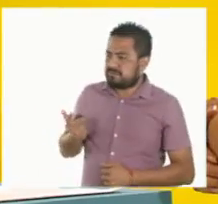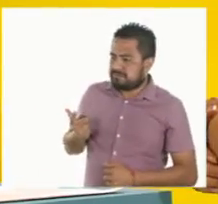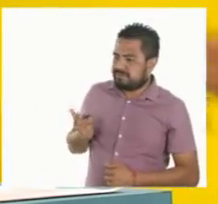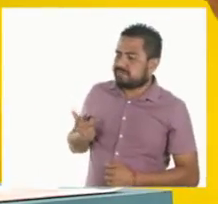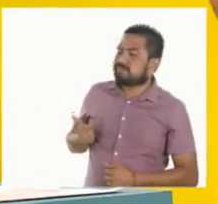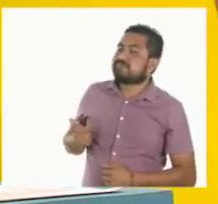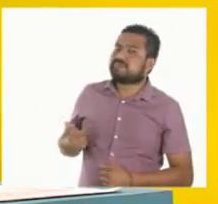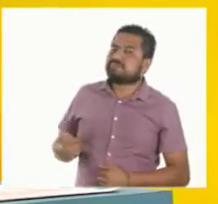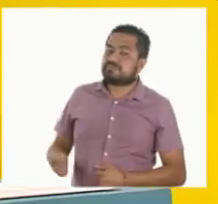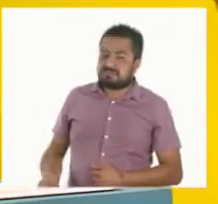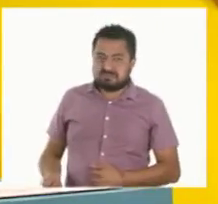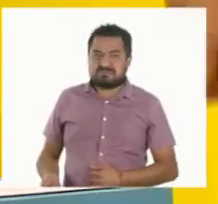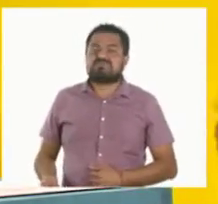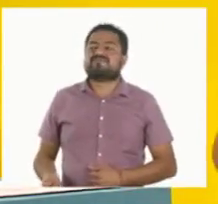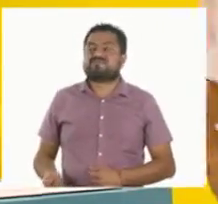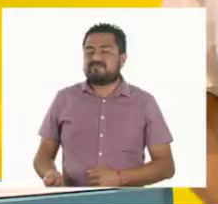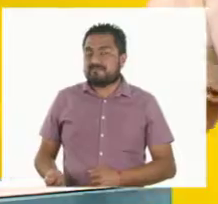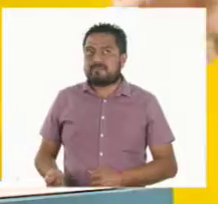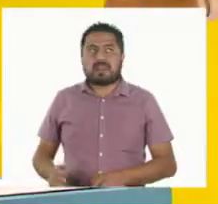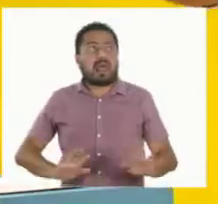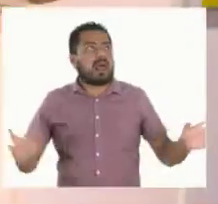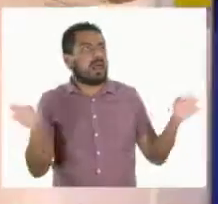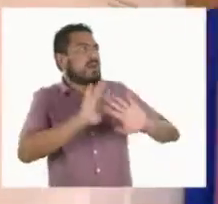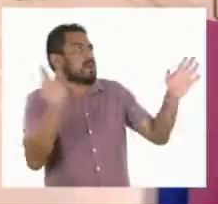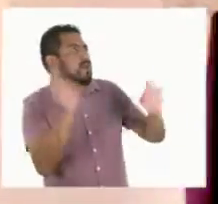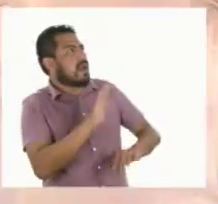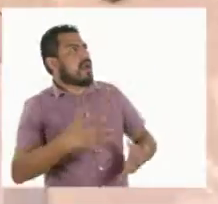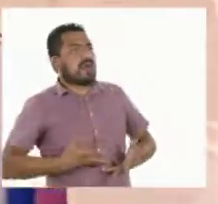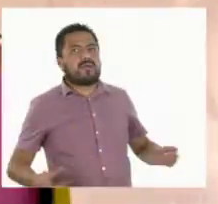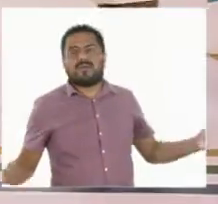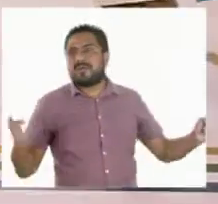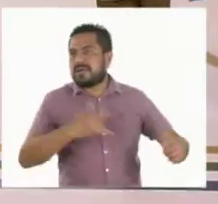una jeringa, no. Una inyección. Ya se me quitó,